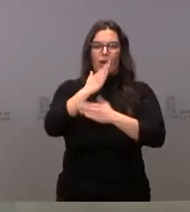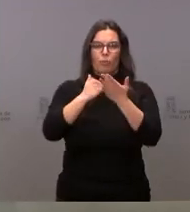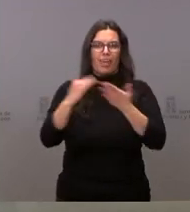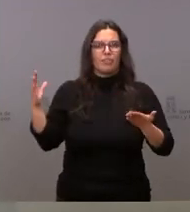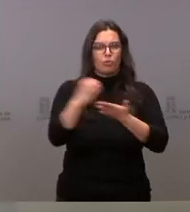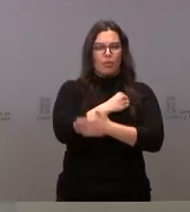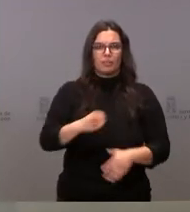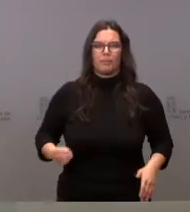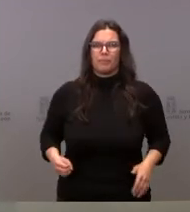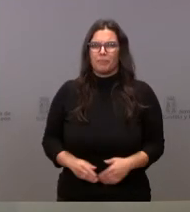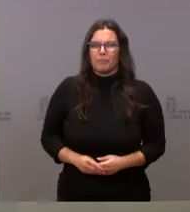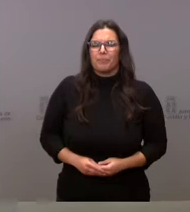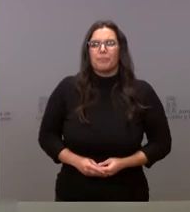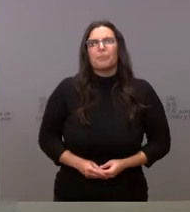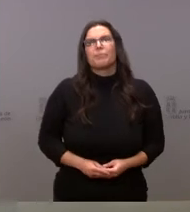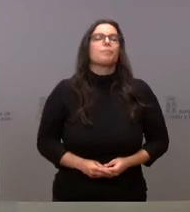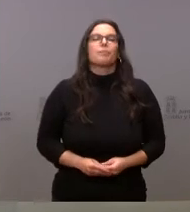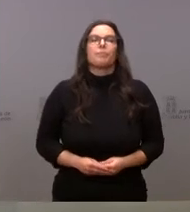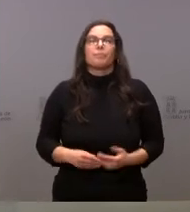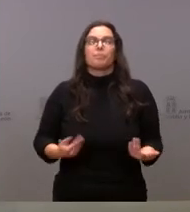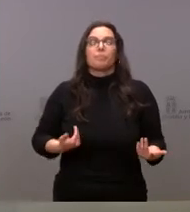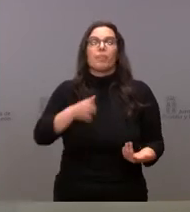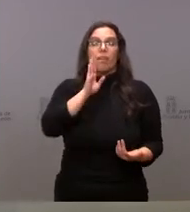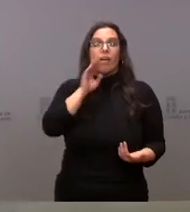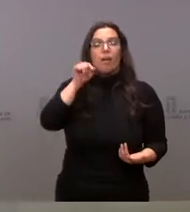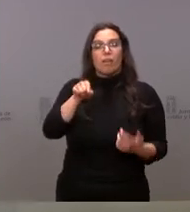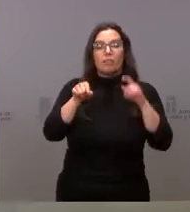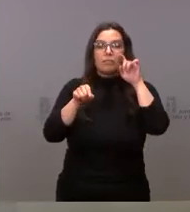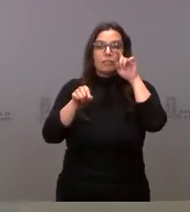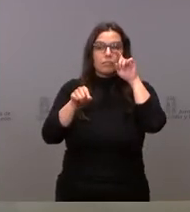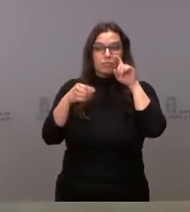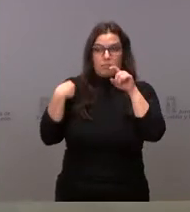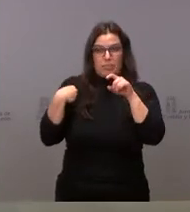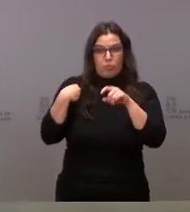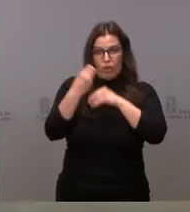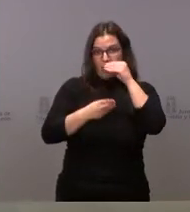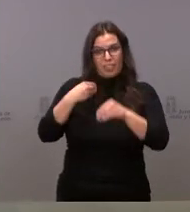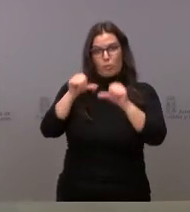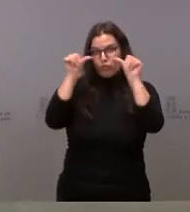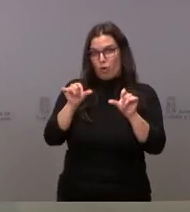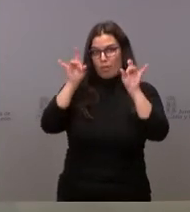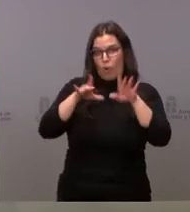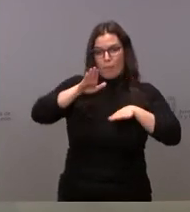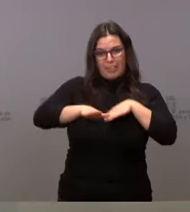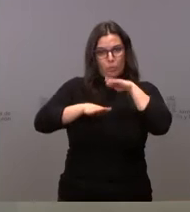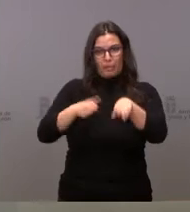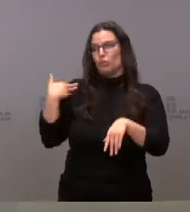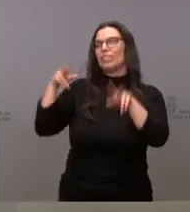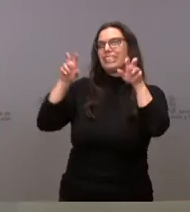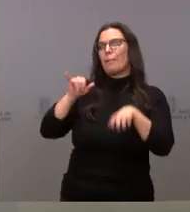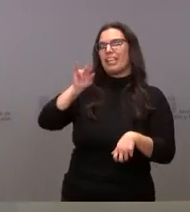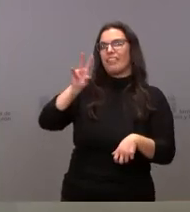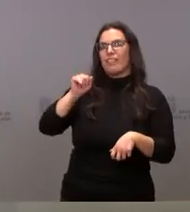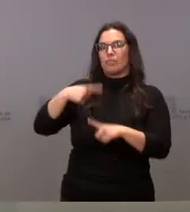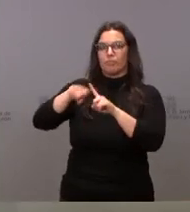en relación al que como les digo seguimos en ese momento con el caso del iva primero presentamos algunas cartas